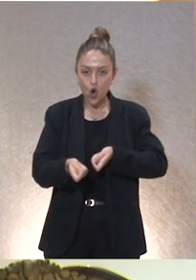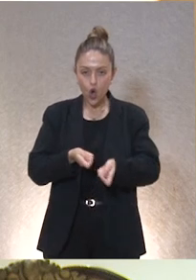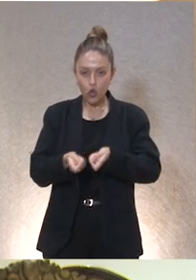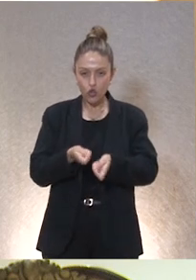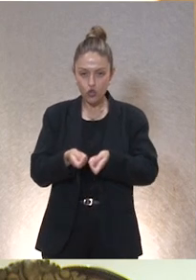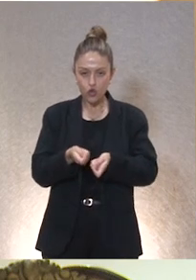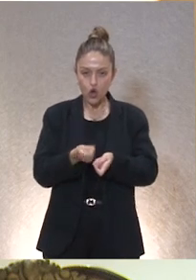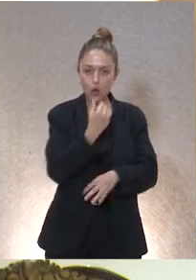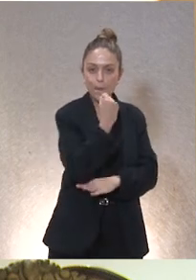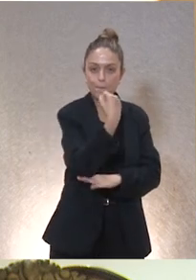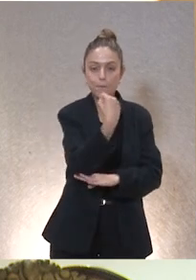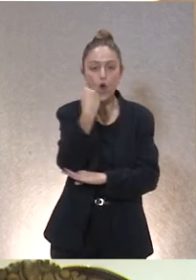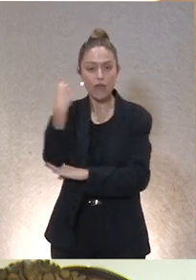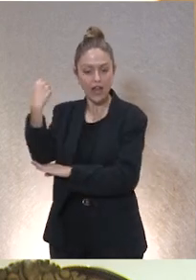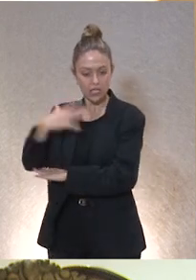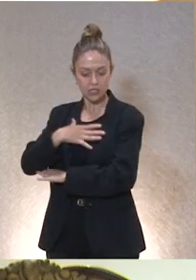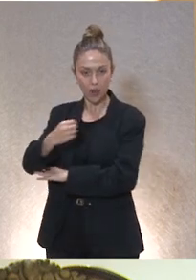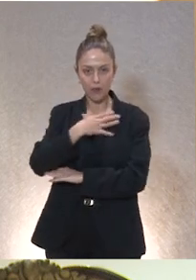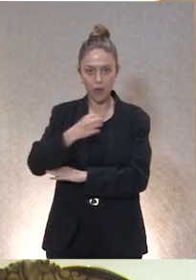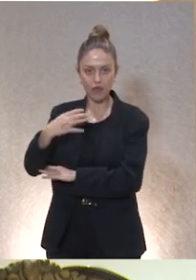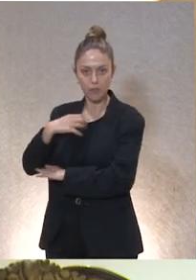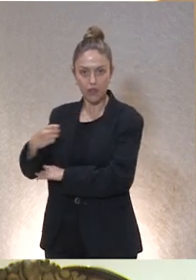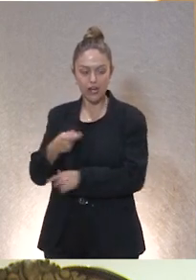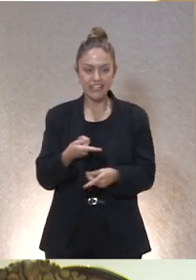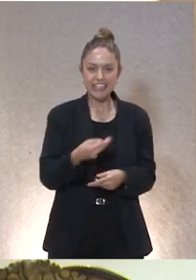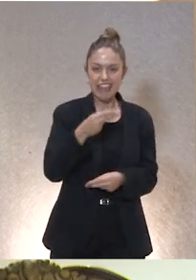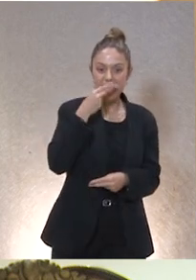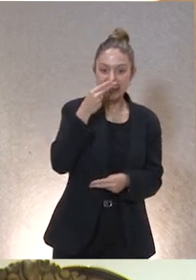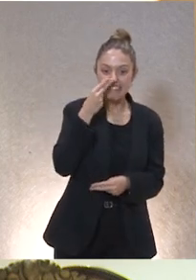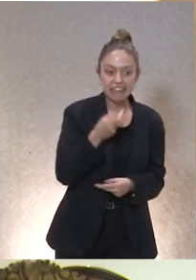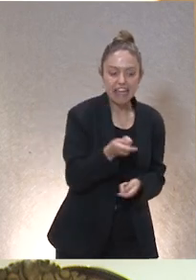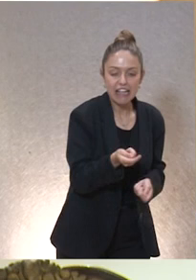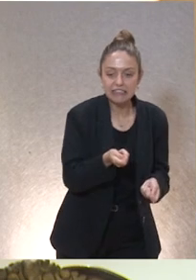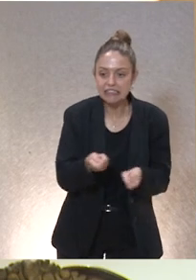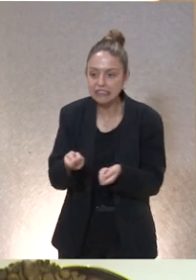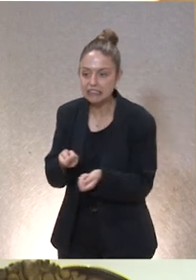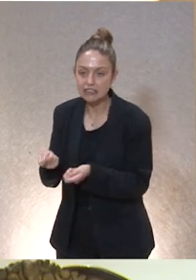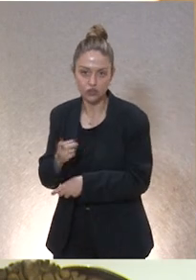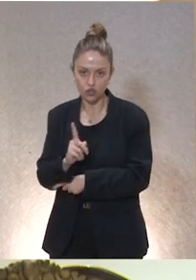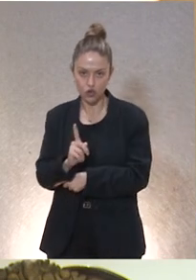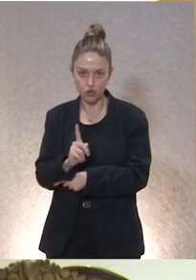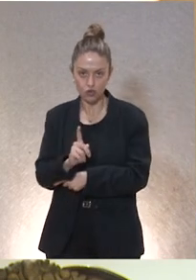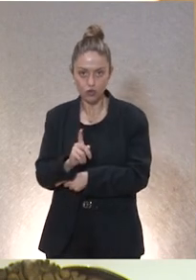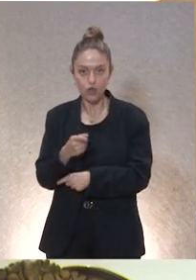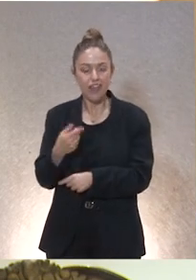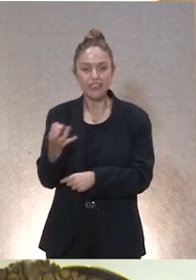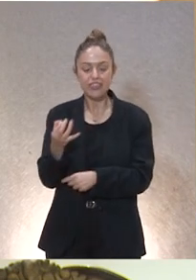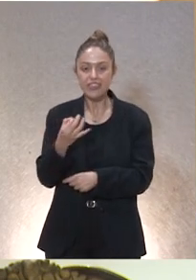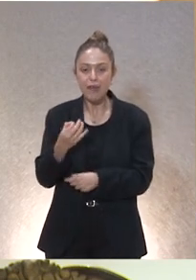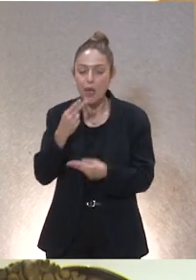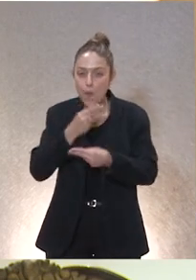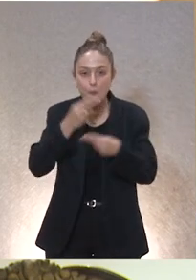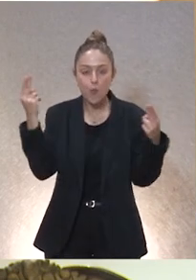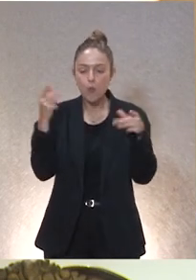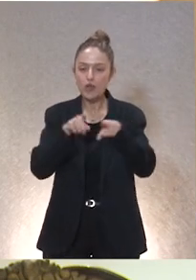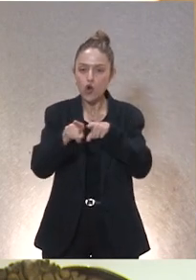poder de los poderes no depender no secundar los intereses de esos poderes además debe ofrecer foro público para